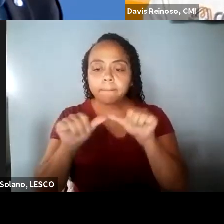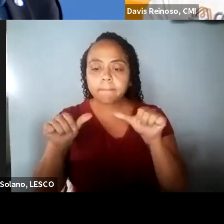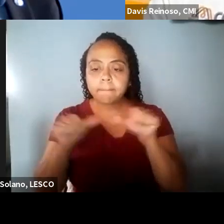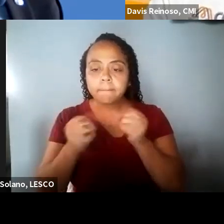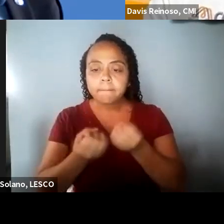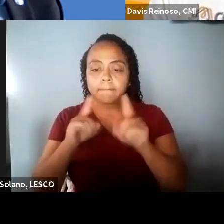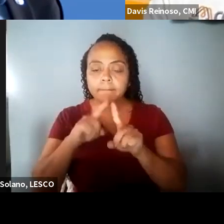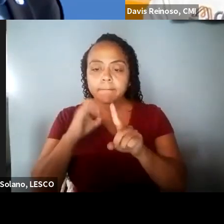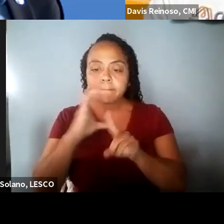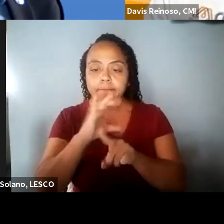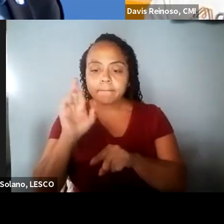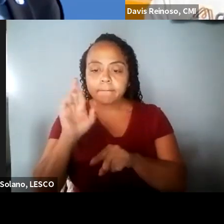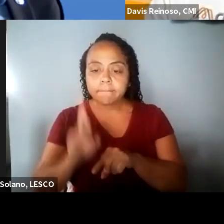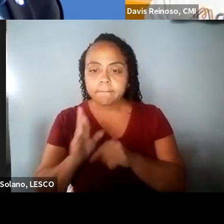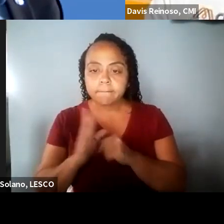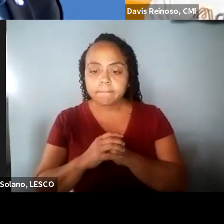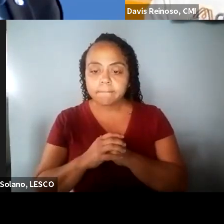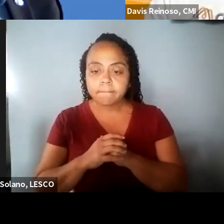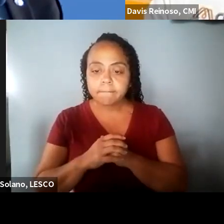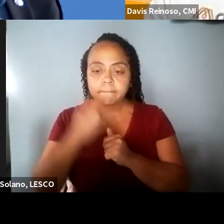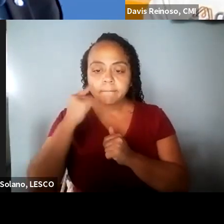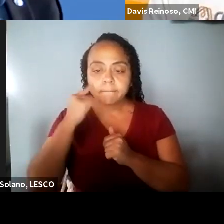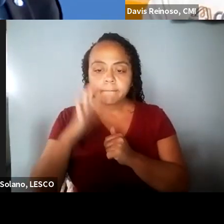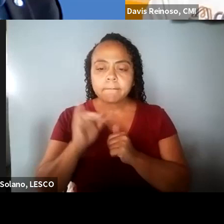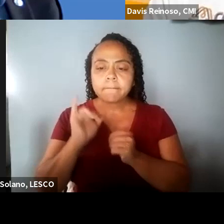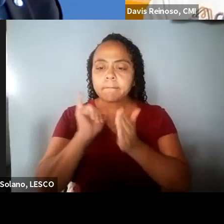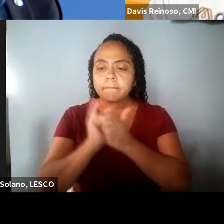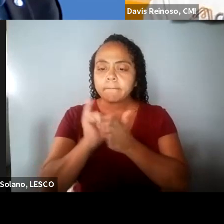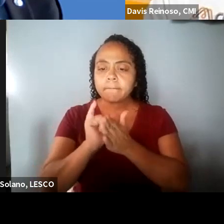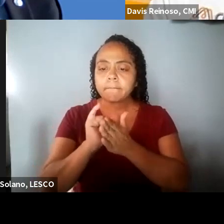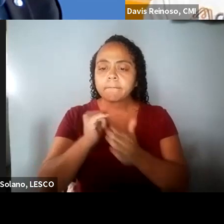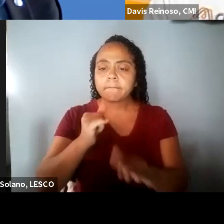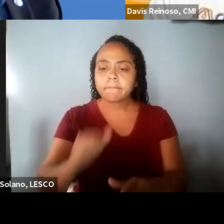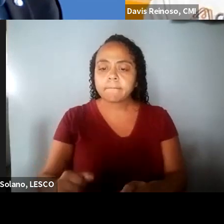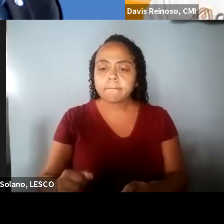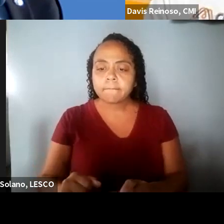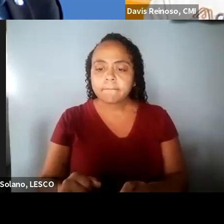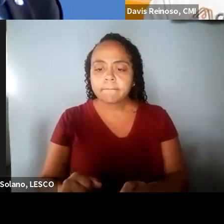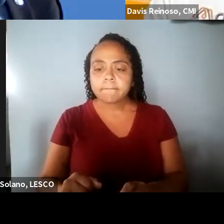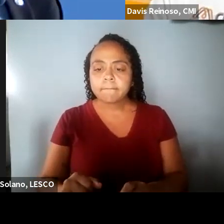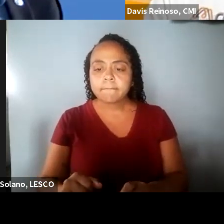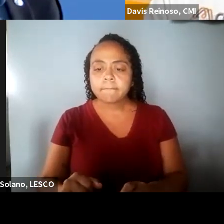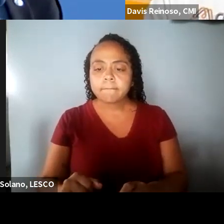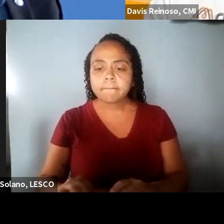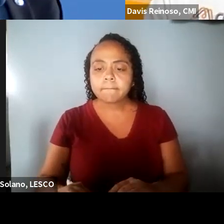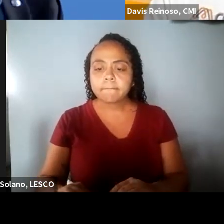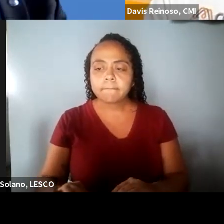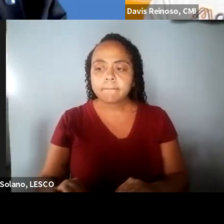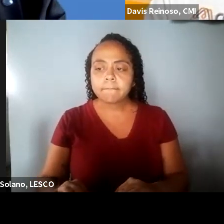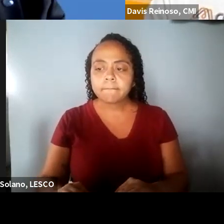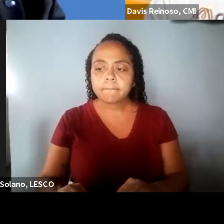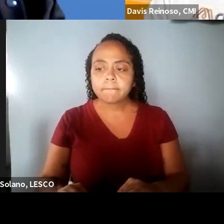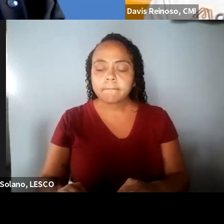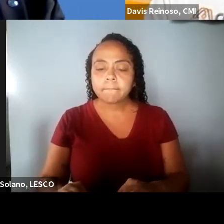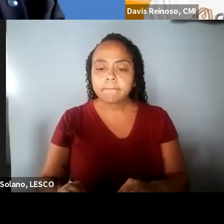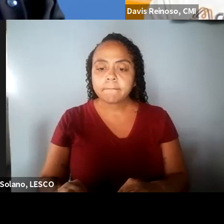me parece de una riqueza muy grande este actuar colaborativo que tienen como usted